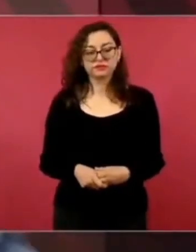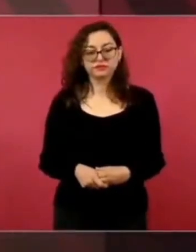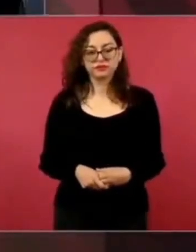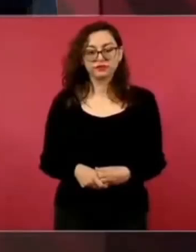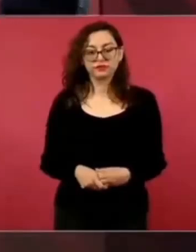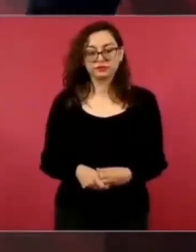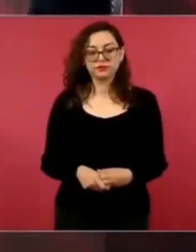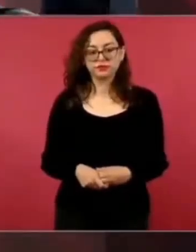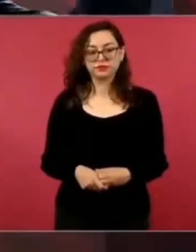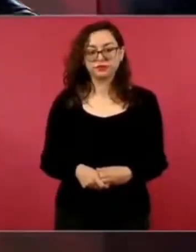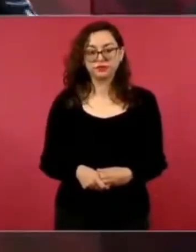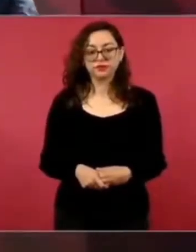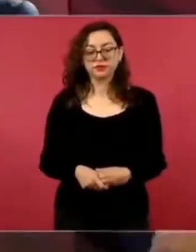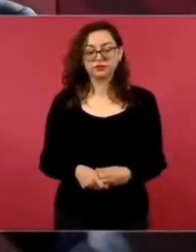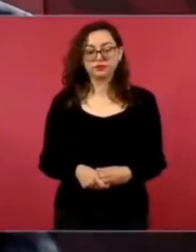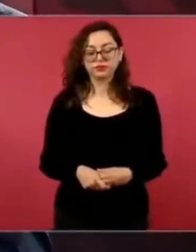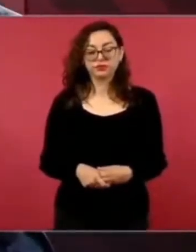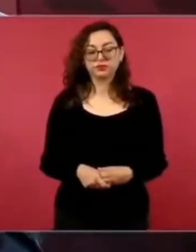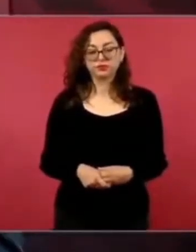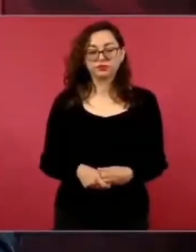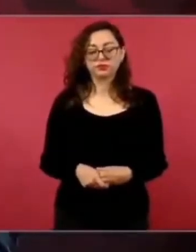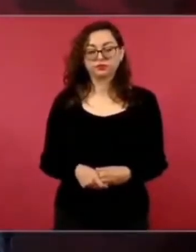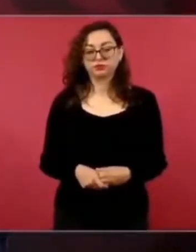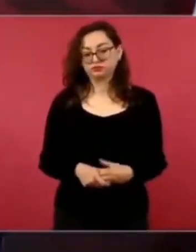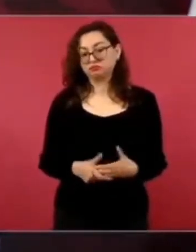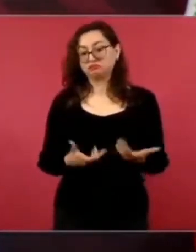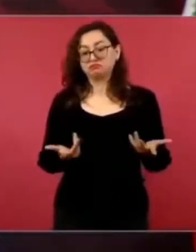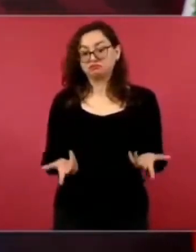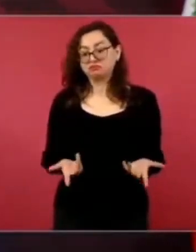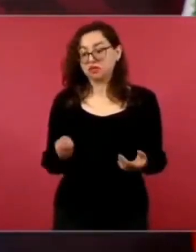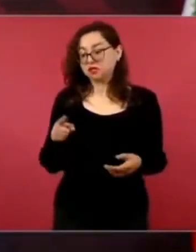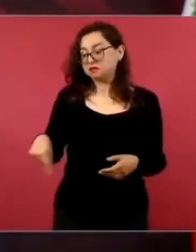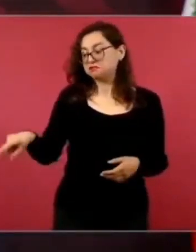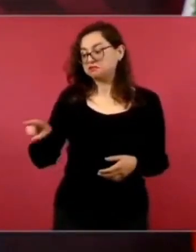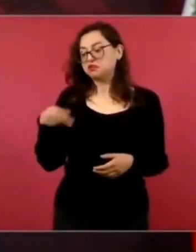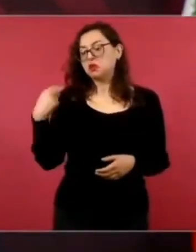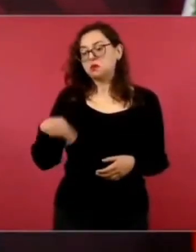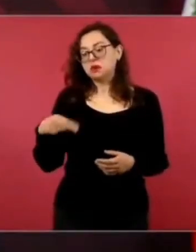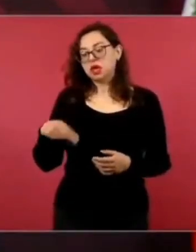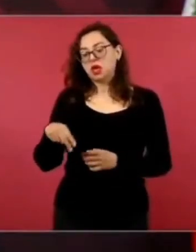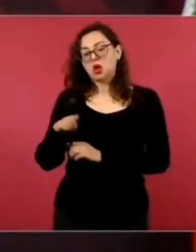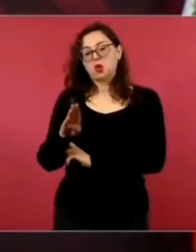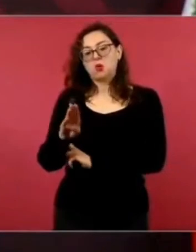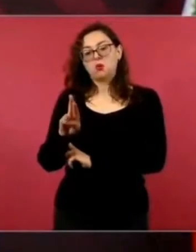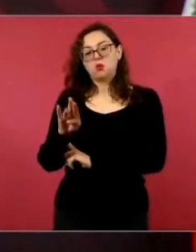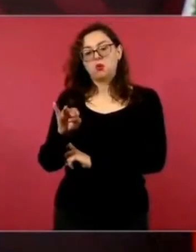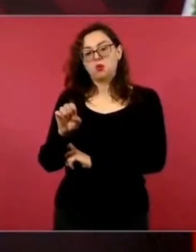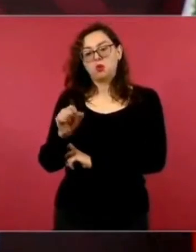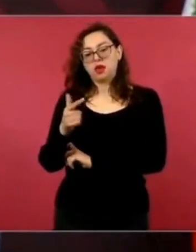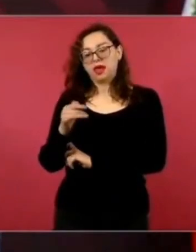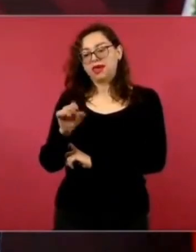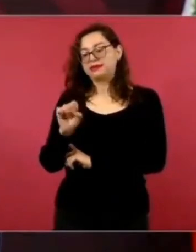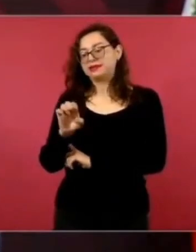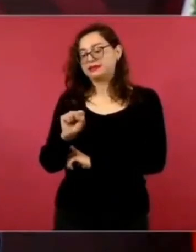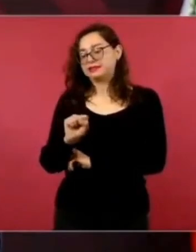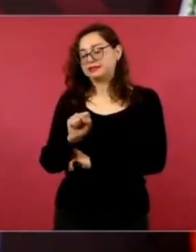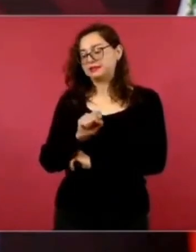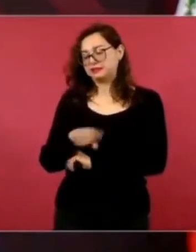Y así surge la burguesía y el proletariado, ¿no?